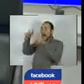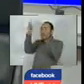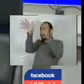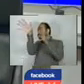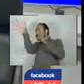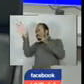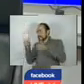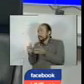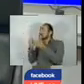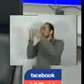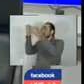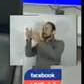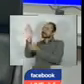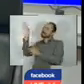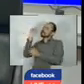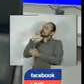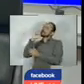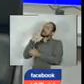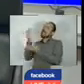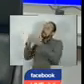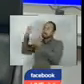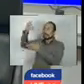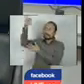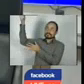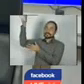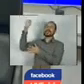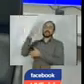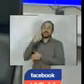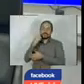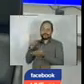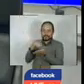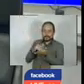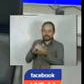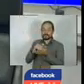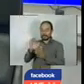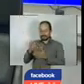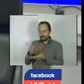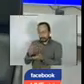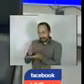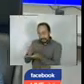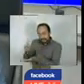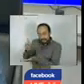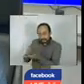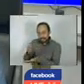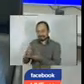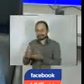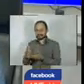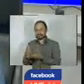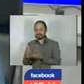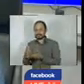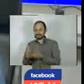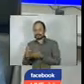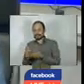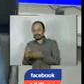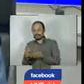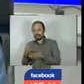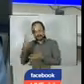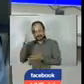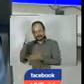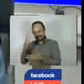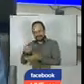que así los padres luego lo recuperen y continúen cuidándolo. Cuando son mamíferos, la hembra los ha dejado